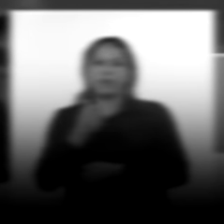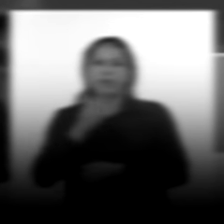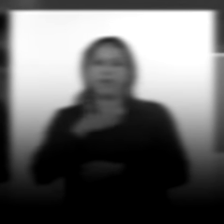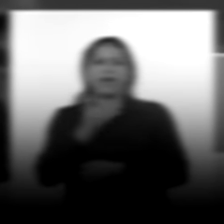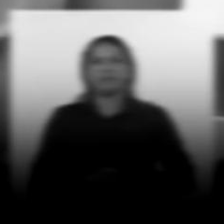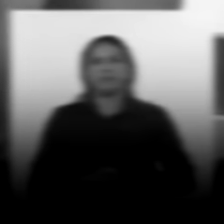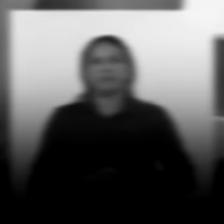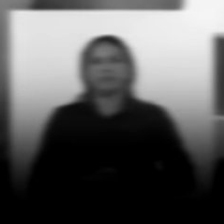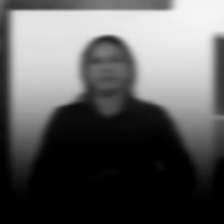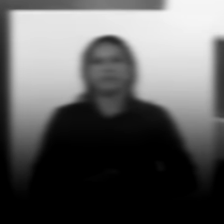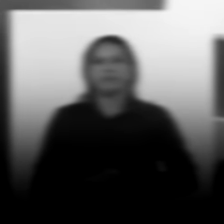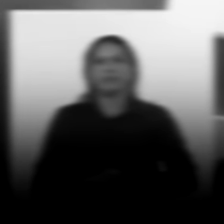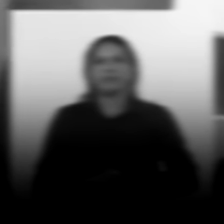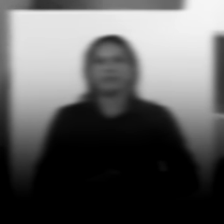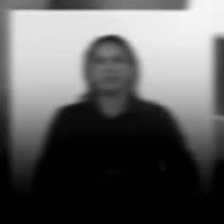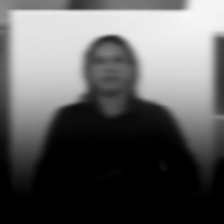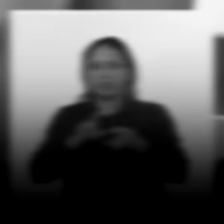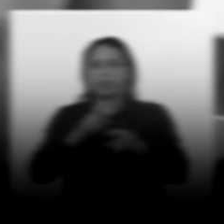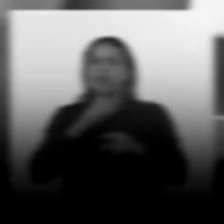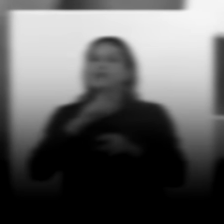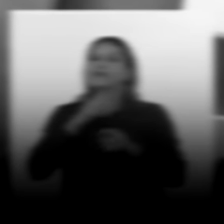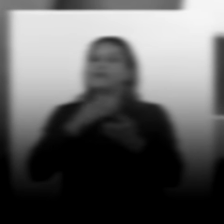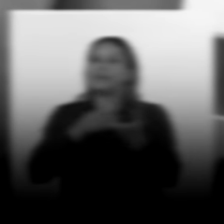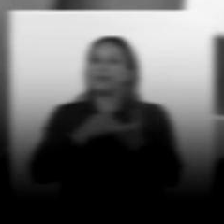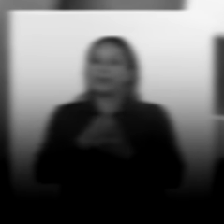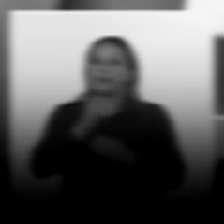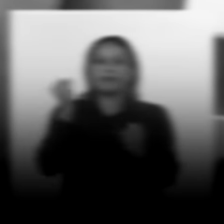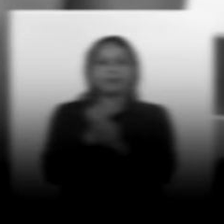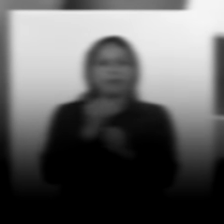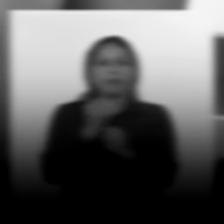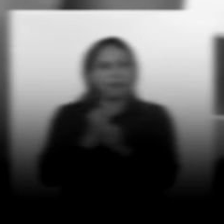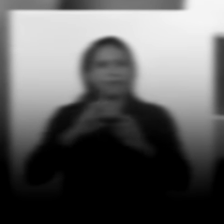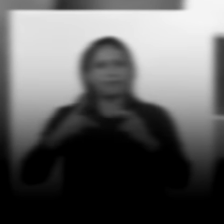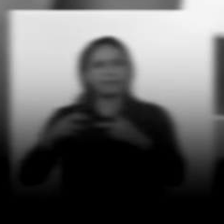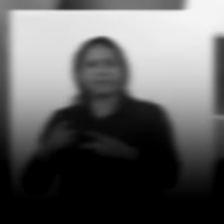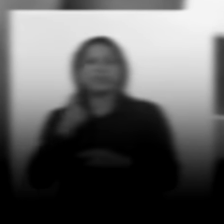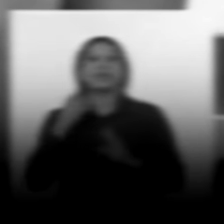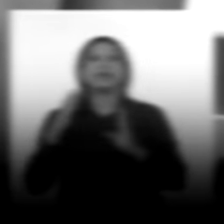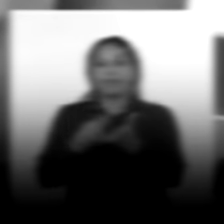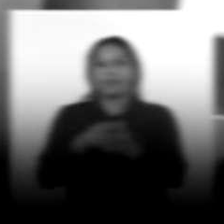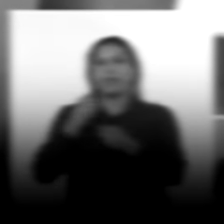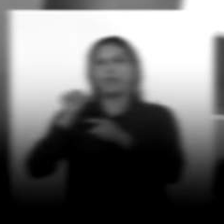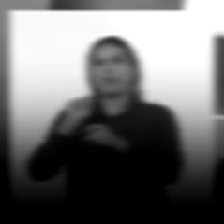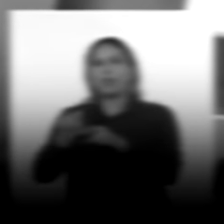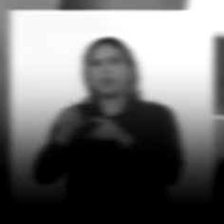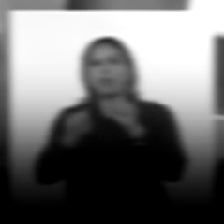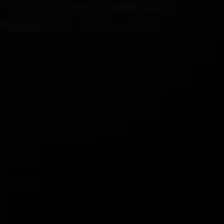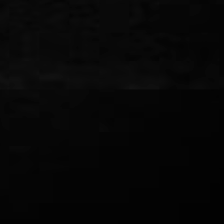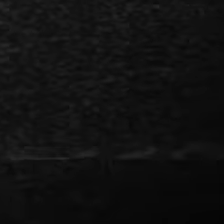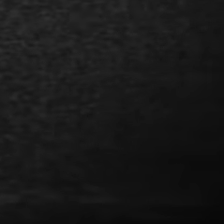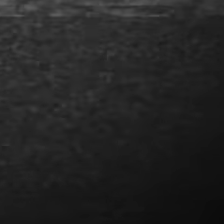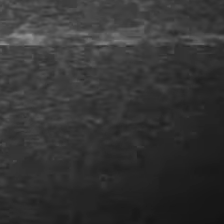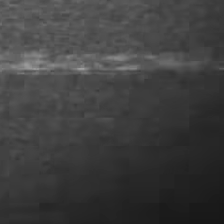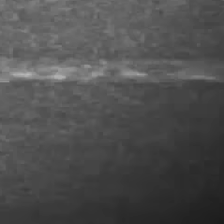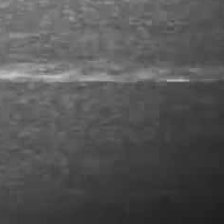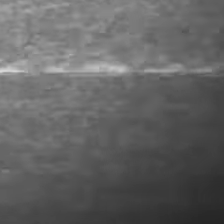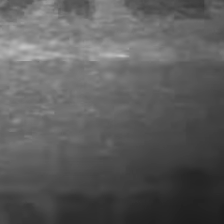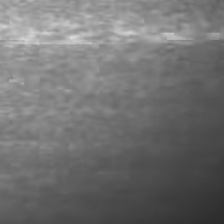al propio pueblo la máquina no comete fraude nosotros nos hemos gastado este año una gran cantidad de dinero pero aún es